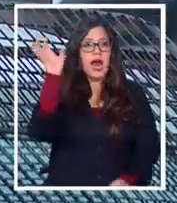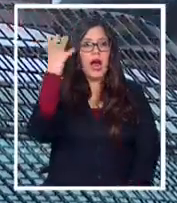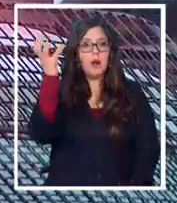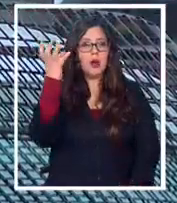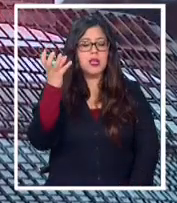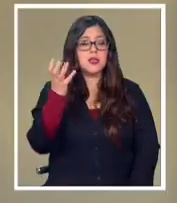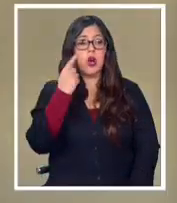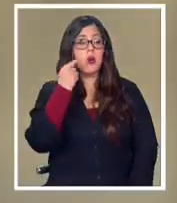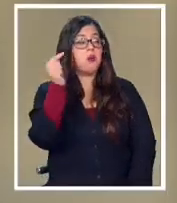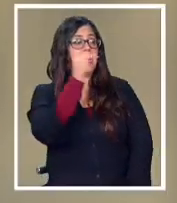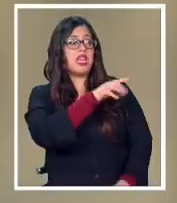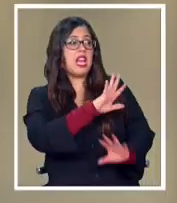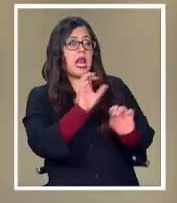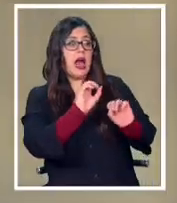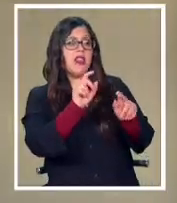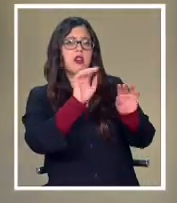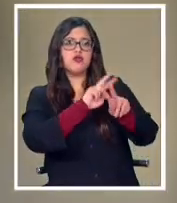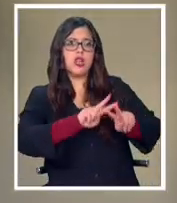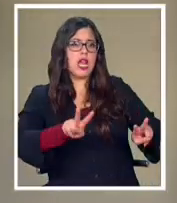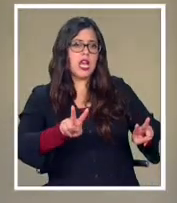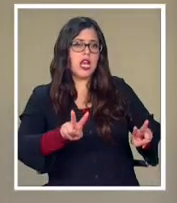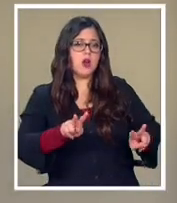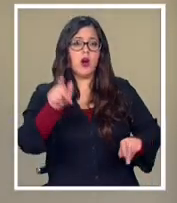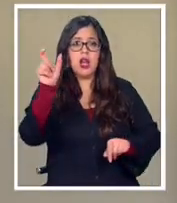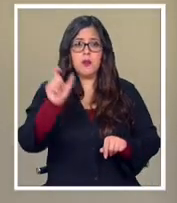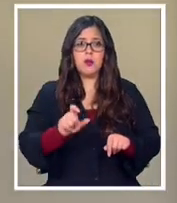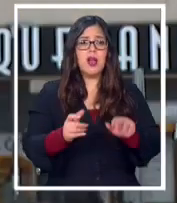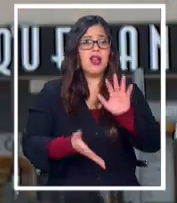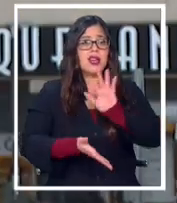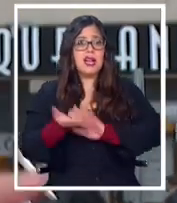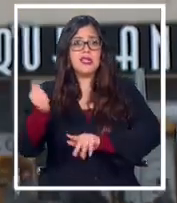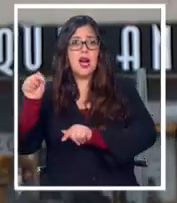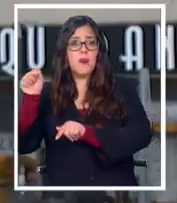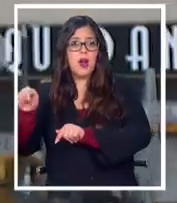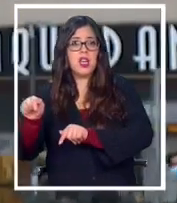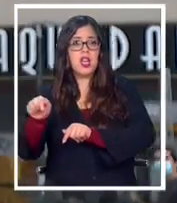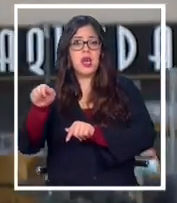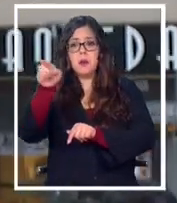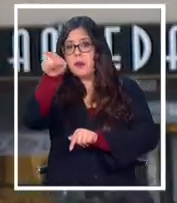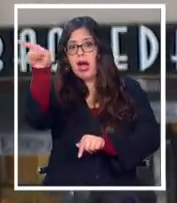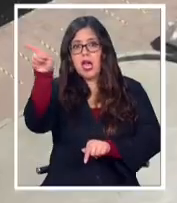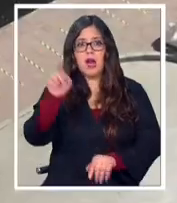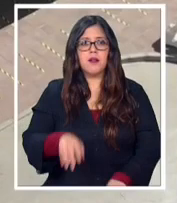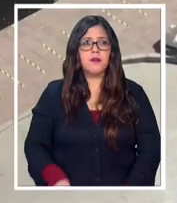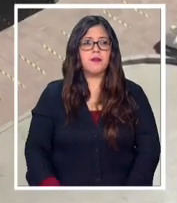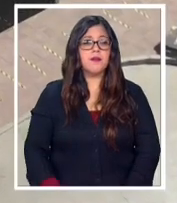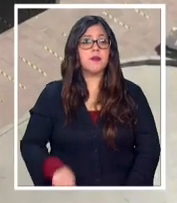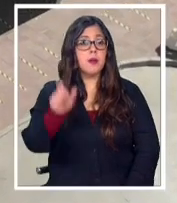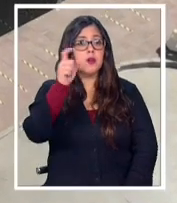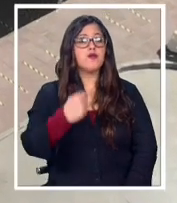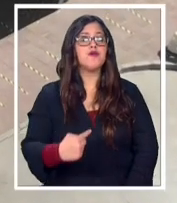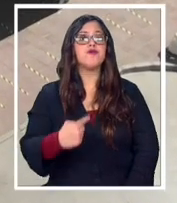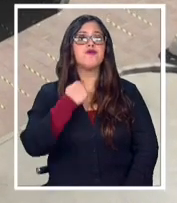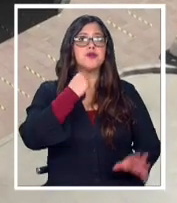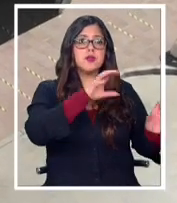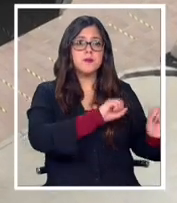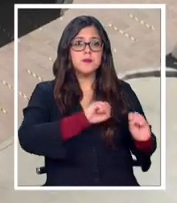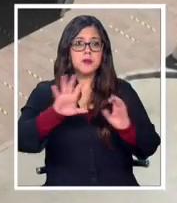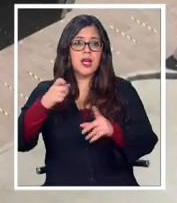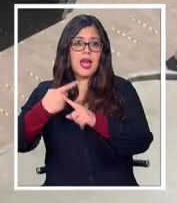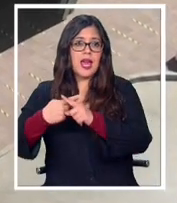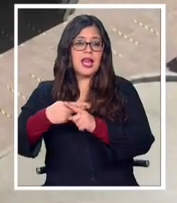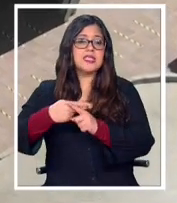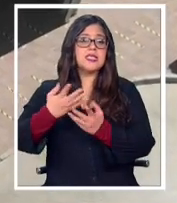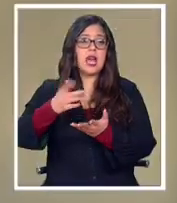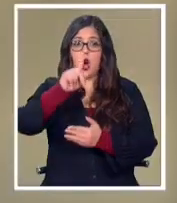Para el lado de acá, nada. Súper tranquilo y a la persona la sacaron por aquí, se fue por ahí, para allá. La víctima fue trasladada a la